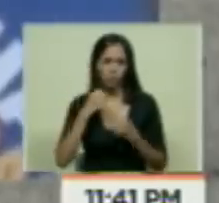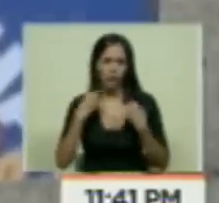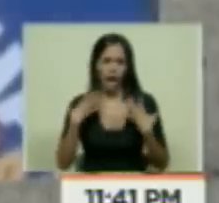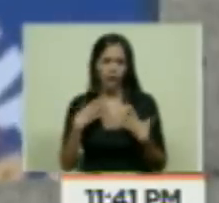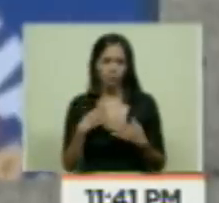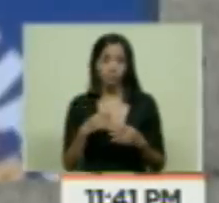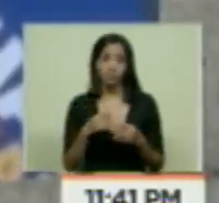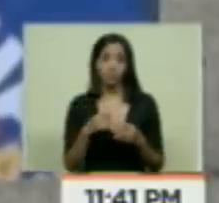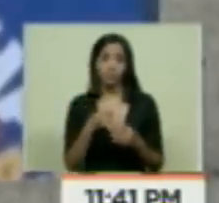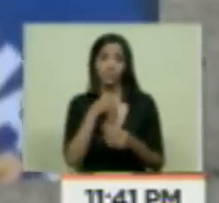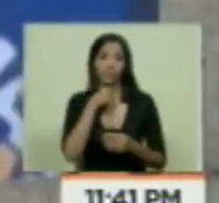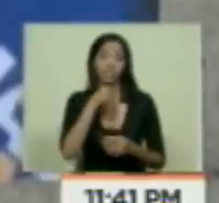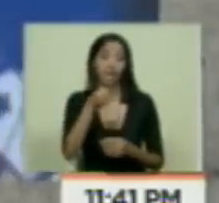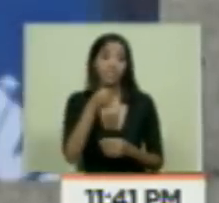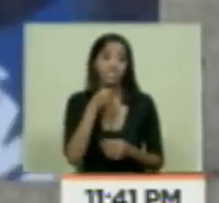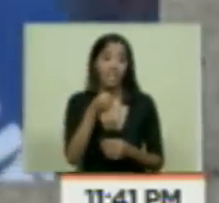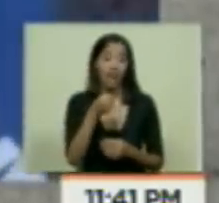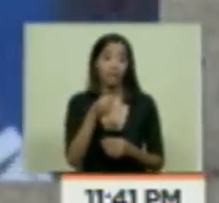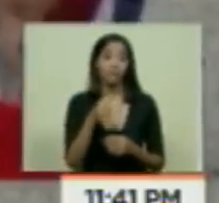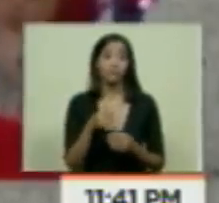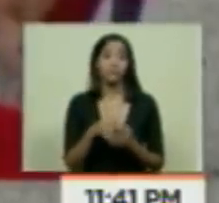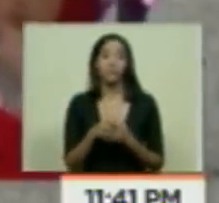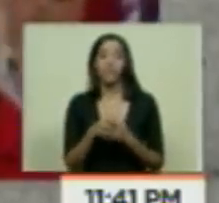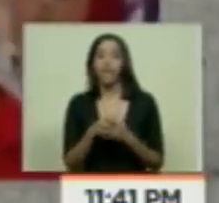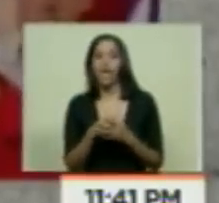y hablábamos del tiempo.